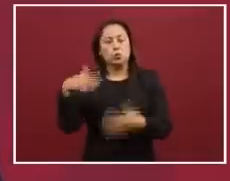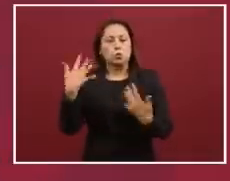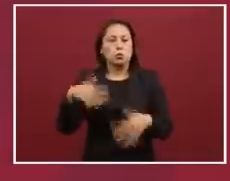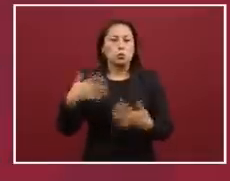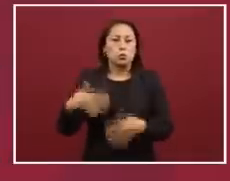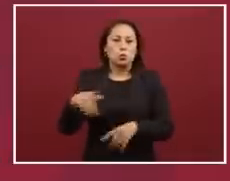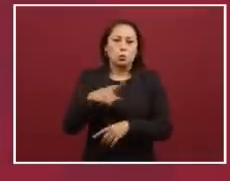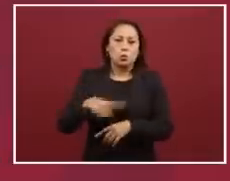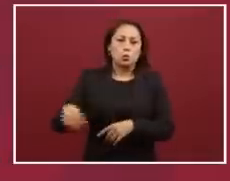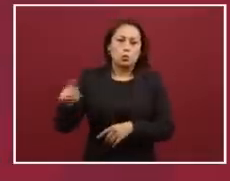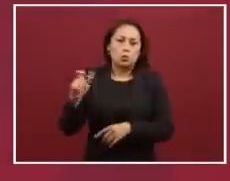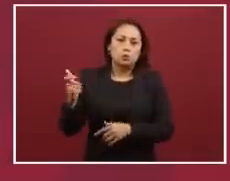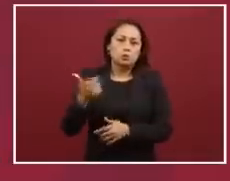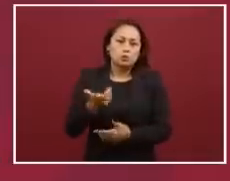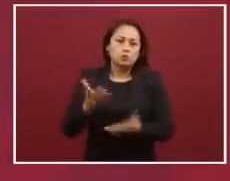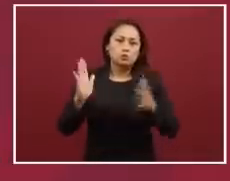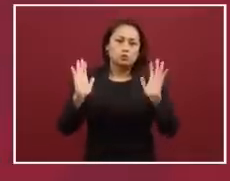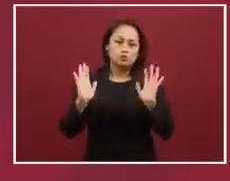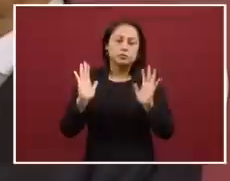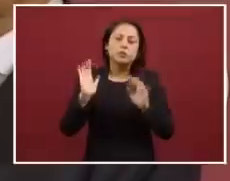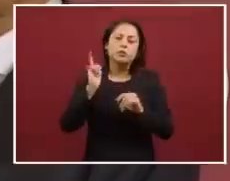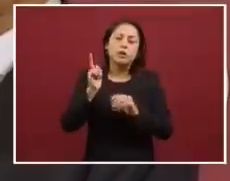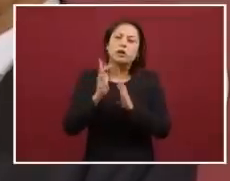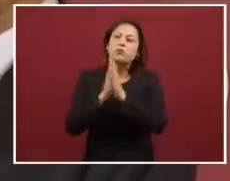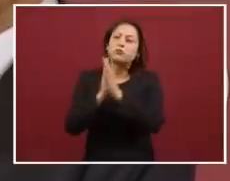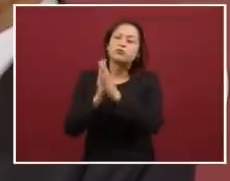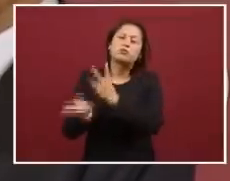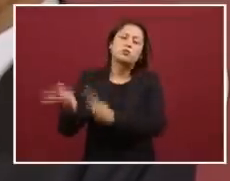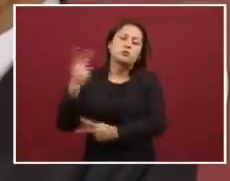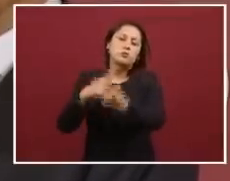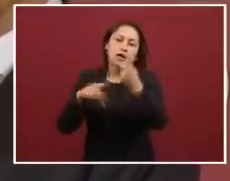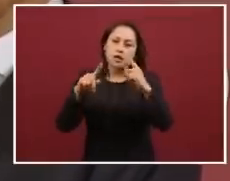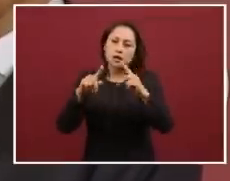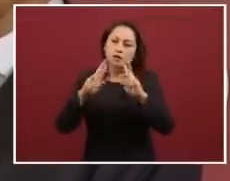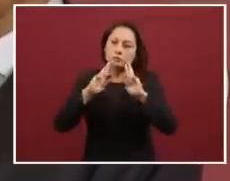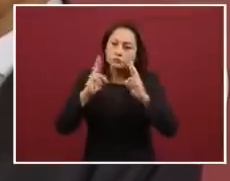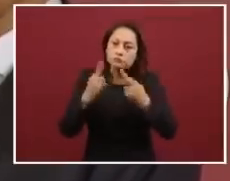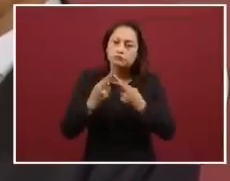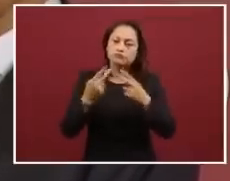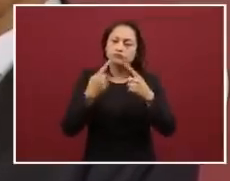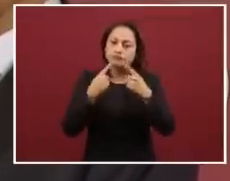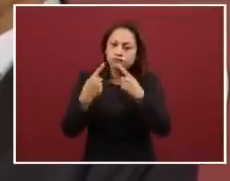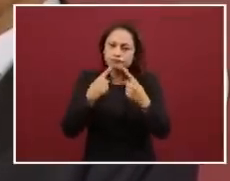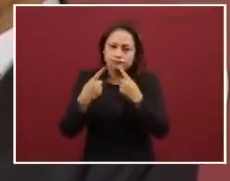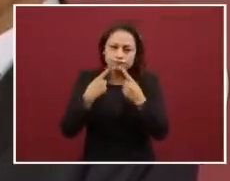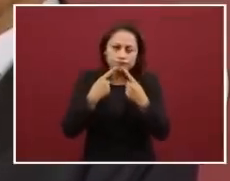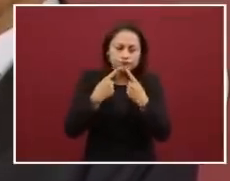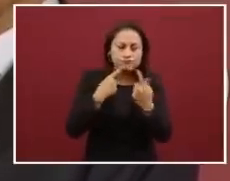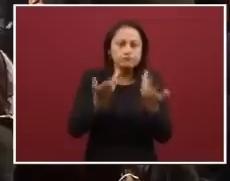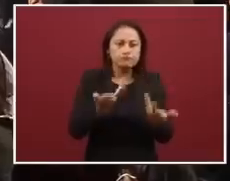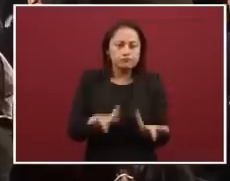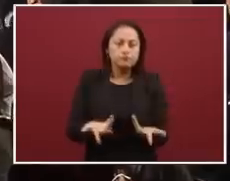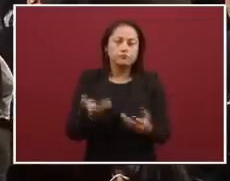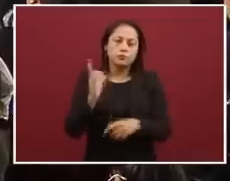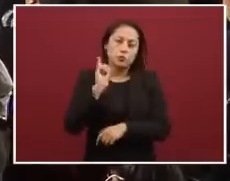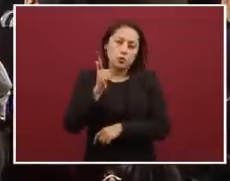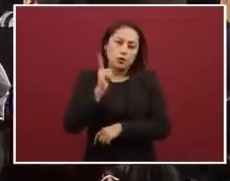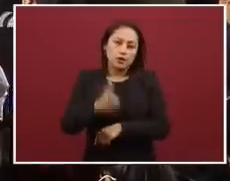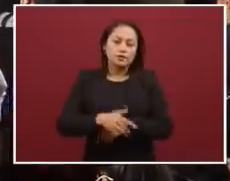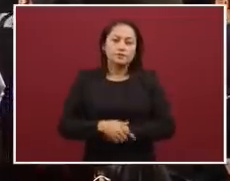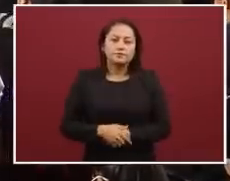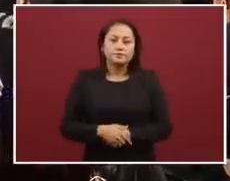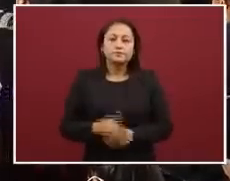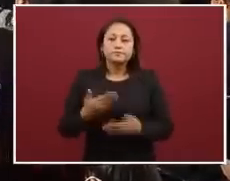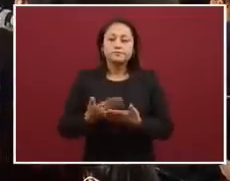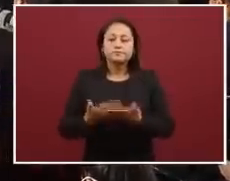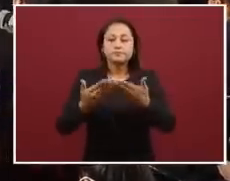Ojalá que no estén ausentes en las semanas que vienen, ahora que vamos a implementar este plan de acción inmediata. Cedo la palabra a los